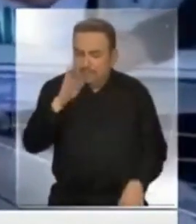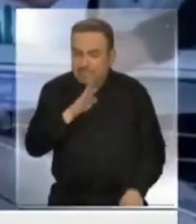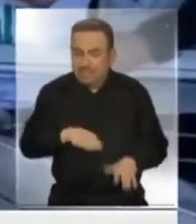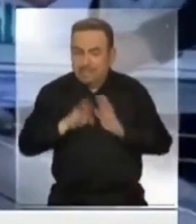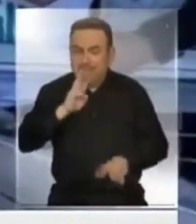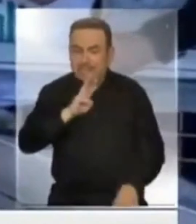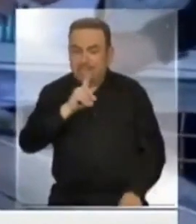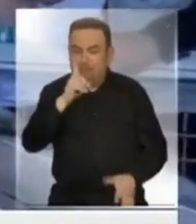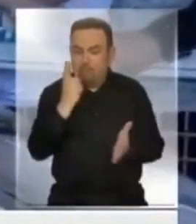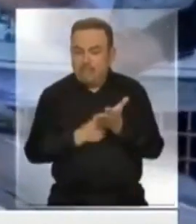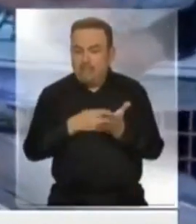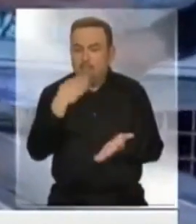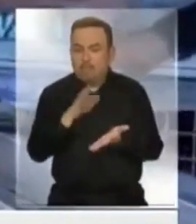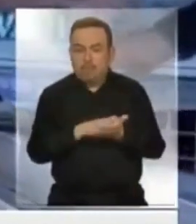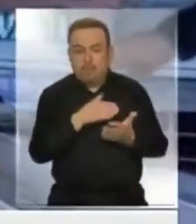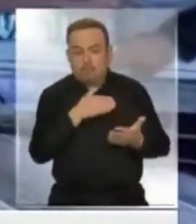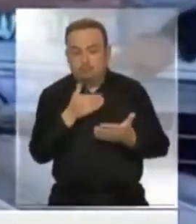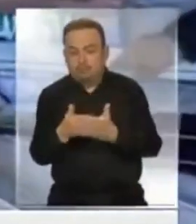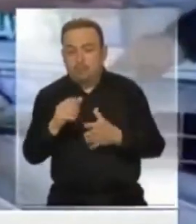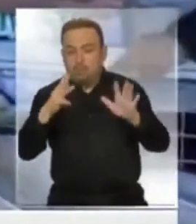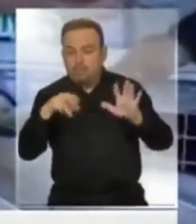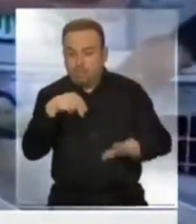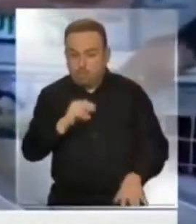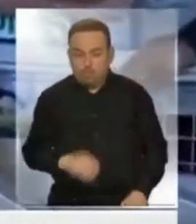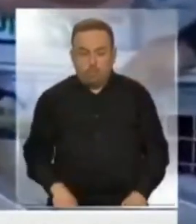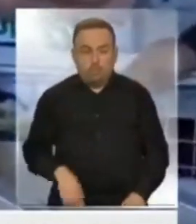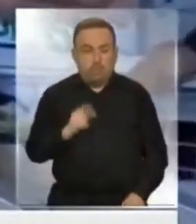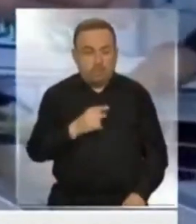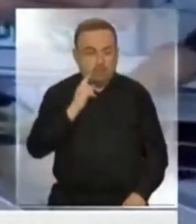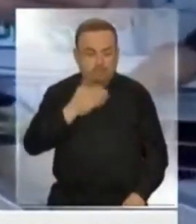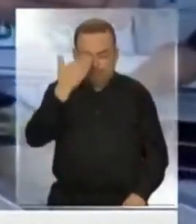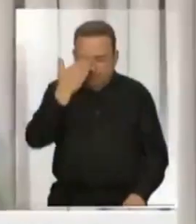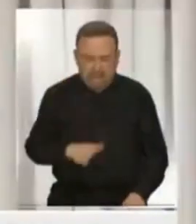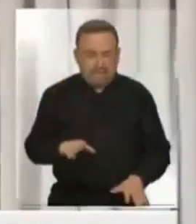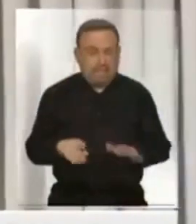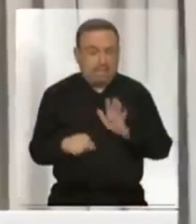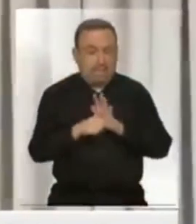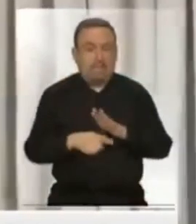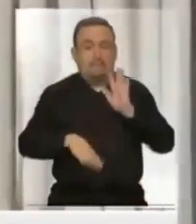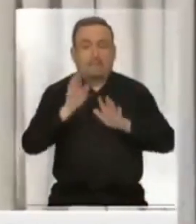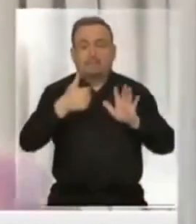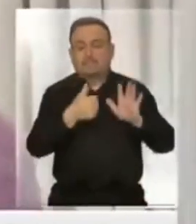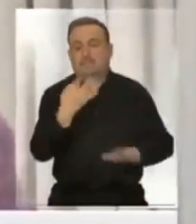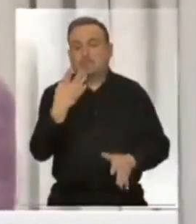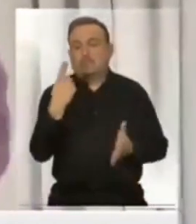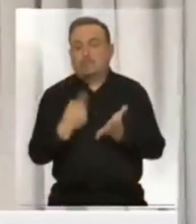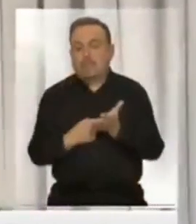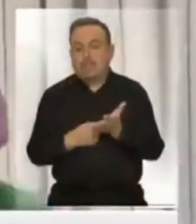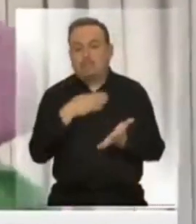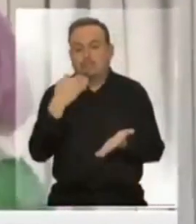destroza básicamente a la política sanitaria brasilera. Lo que está planteando es un aumento